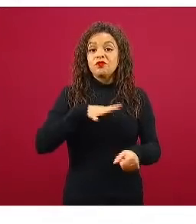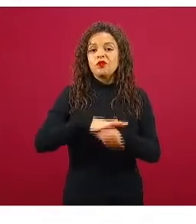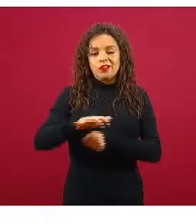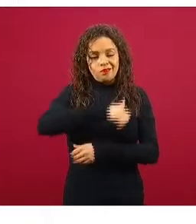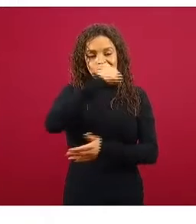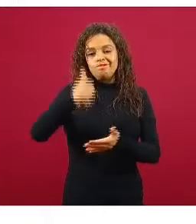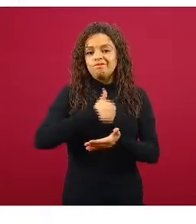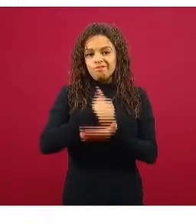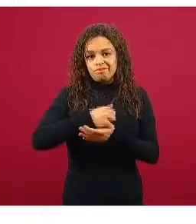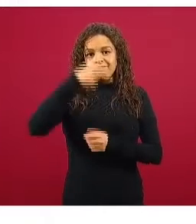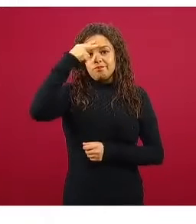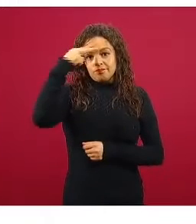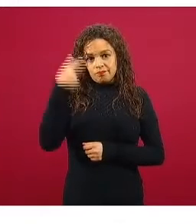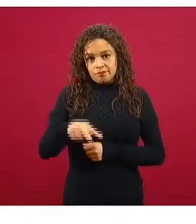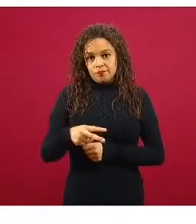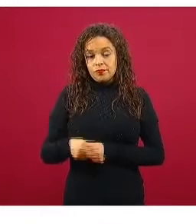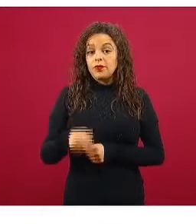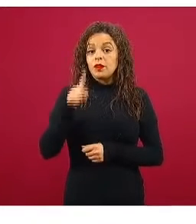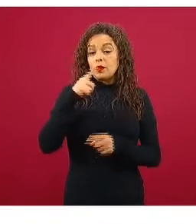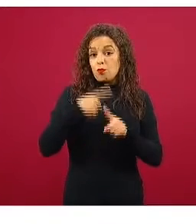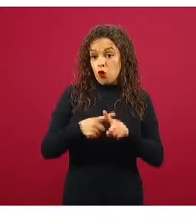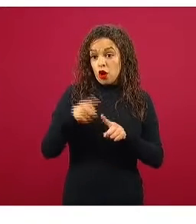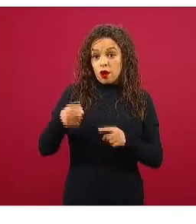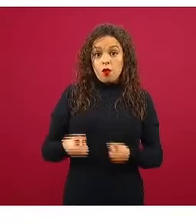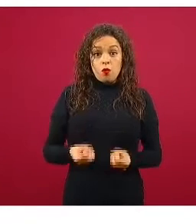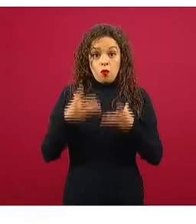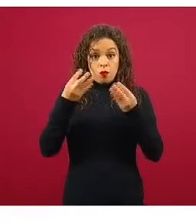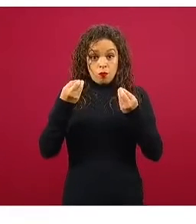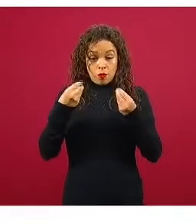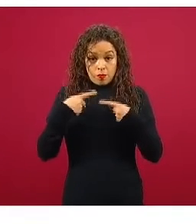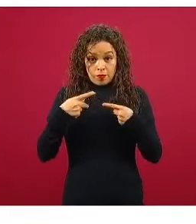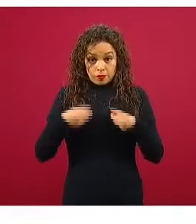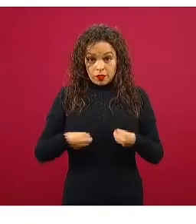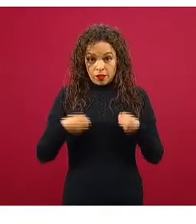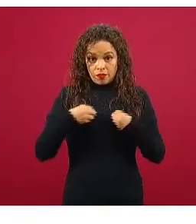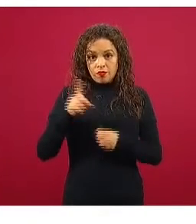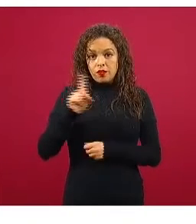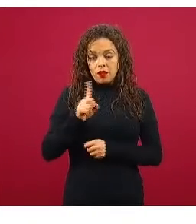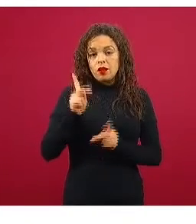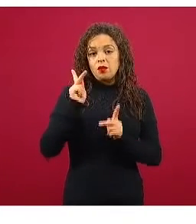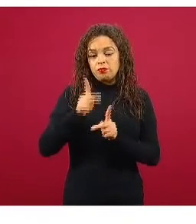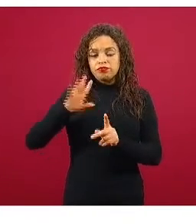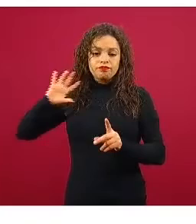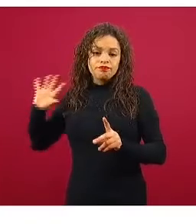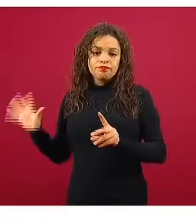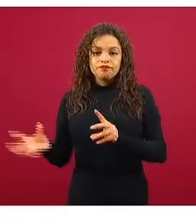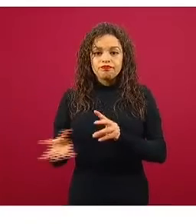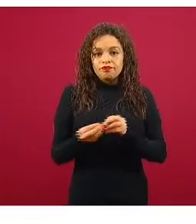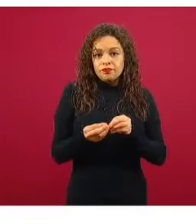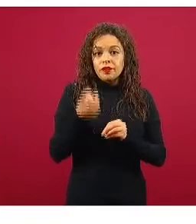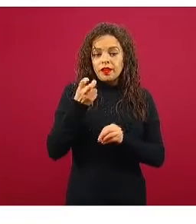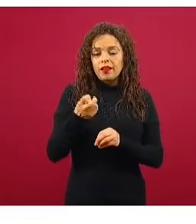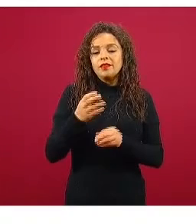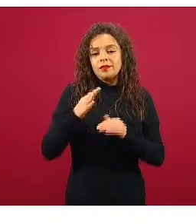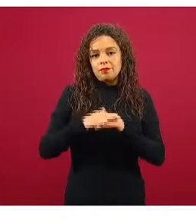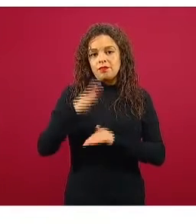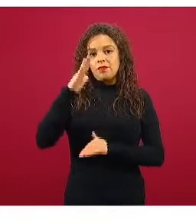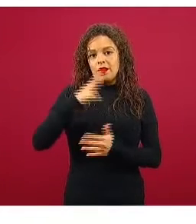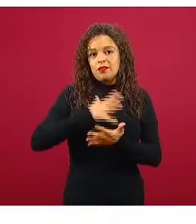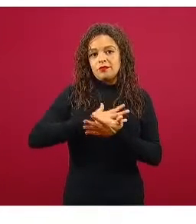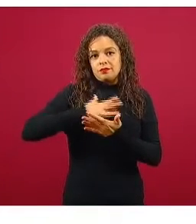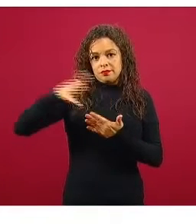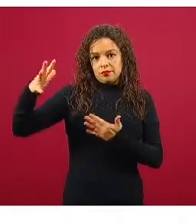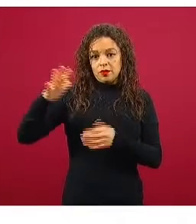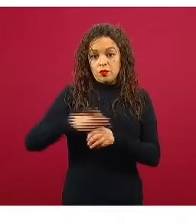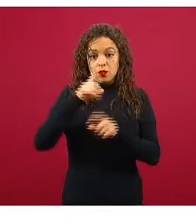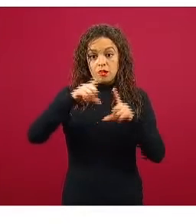no solamente por la población, sino también ahora por la tasa de incidencia acumulada, es la que tiene la mayor, recordando que la incidencia